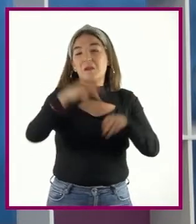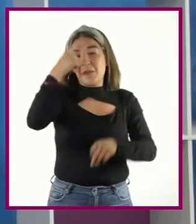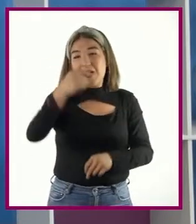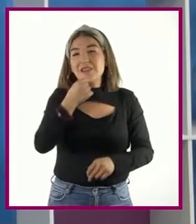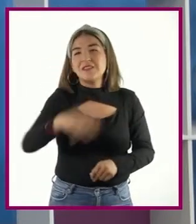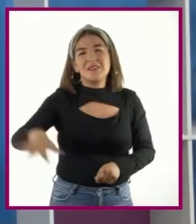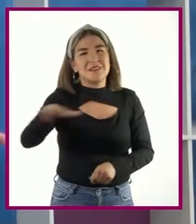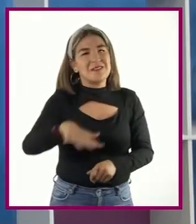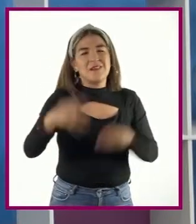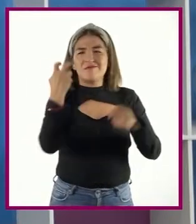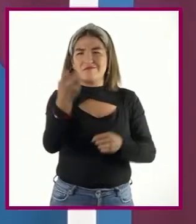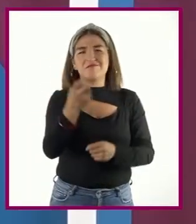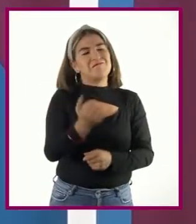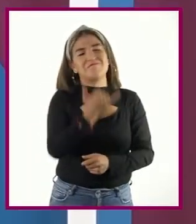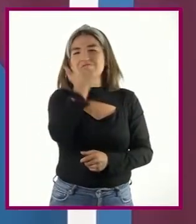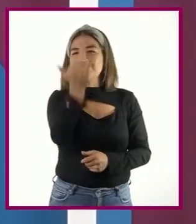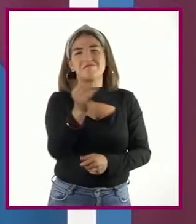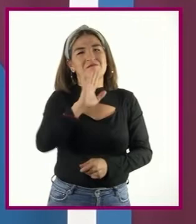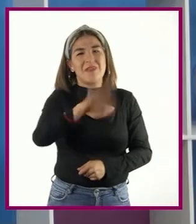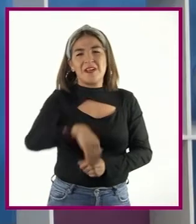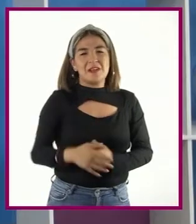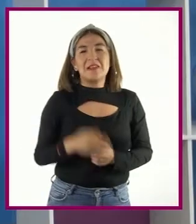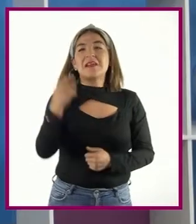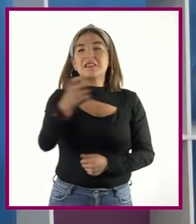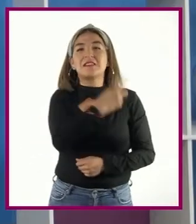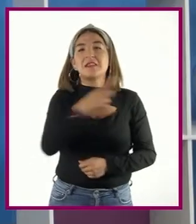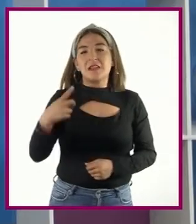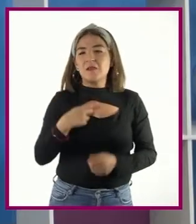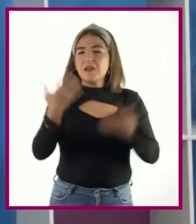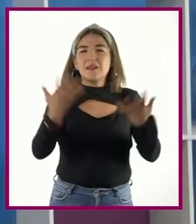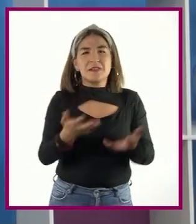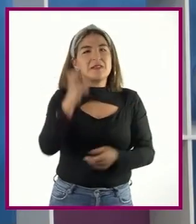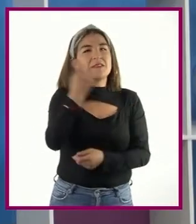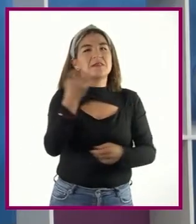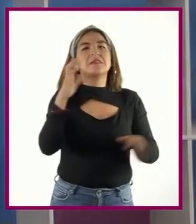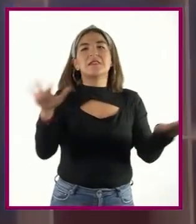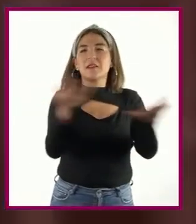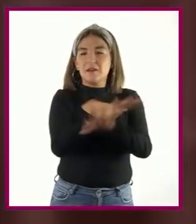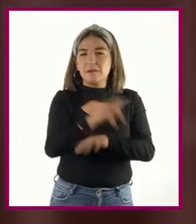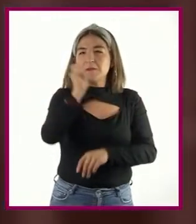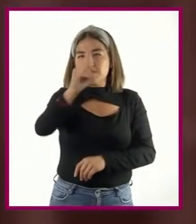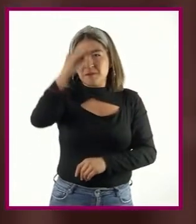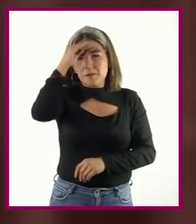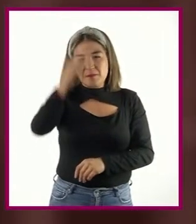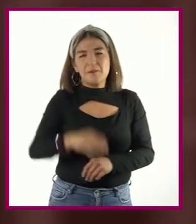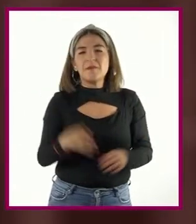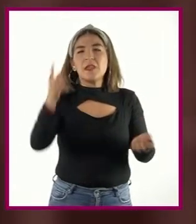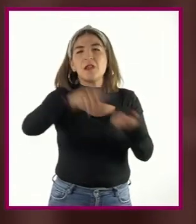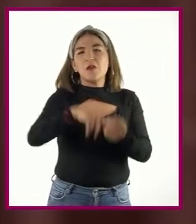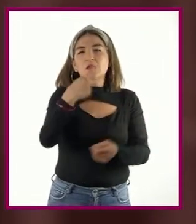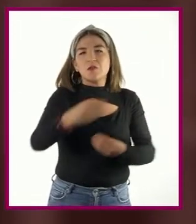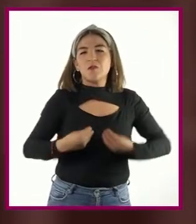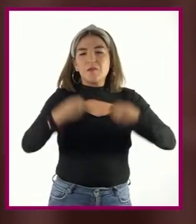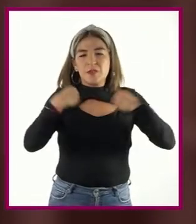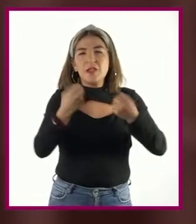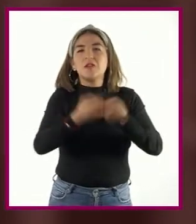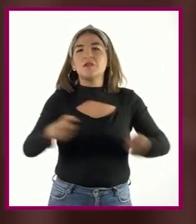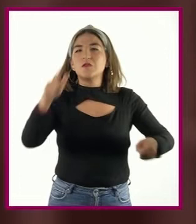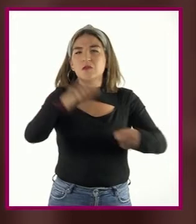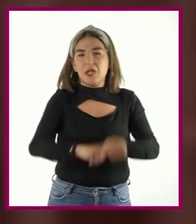infantil. Eso es erróneo. Lo que debemos comenzar a reflexionar es: ¿qué condiciones de vida